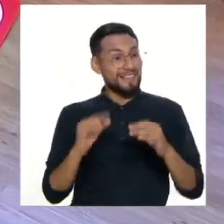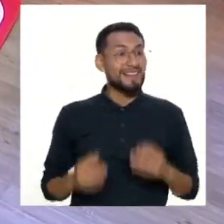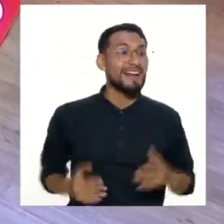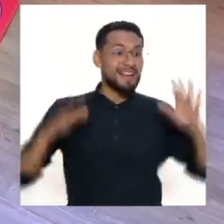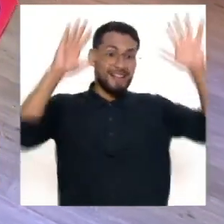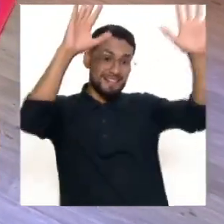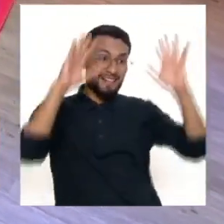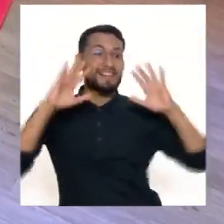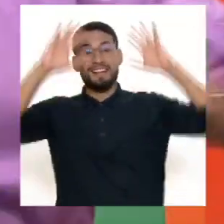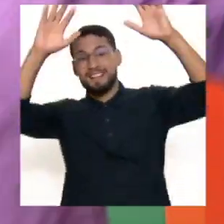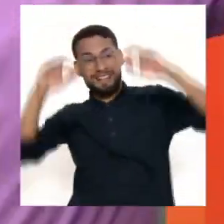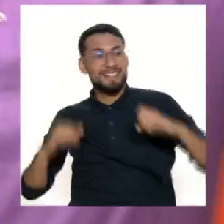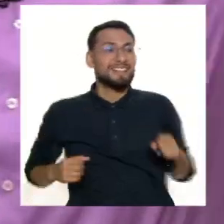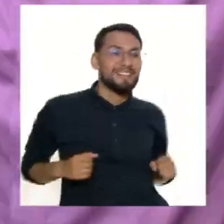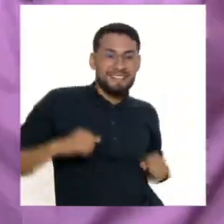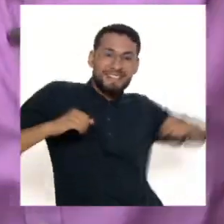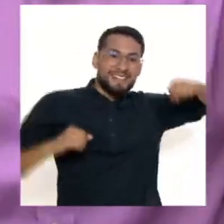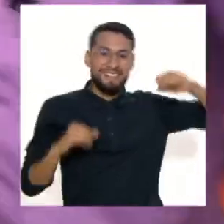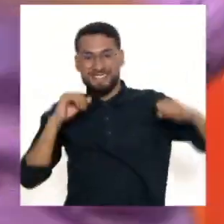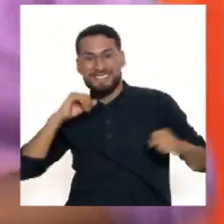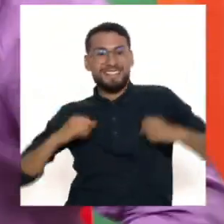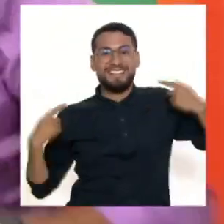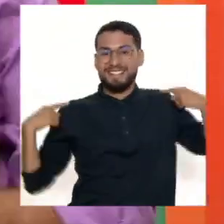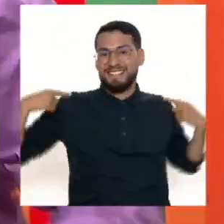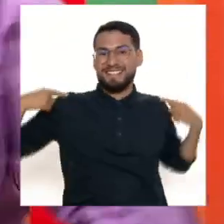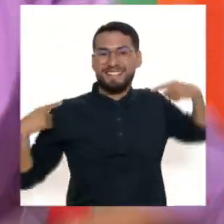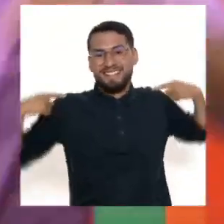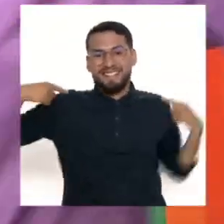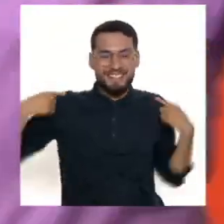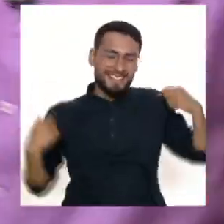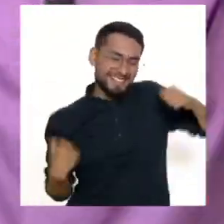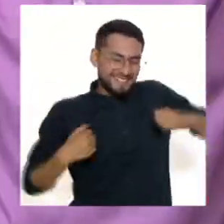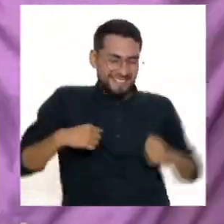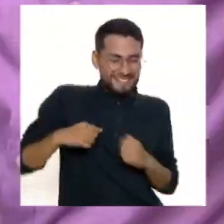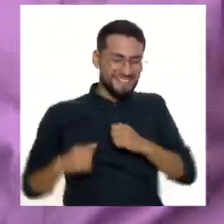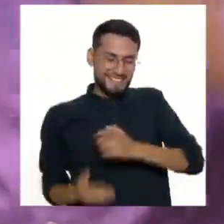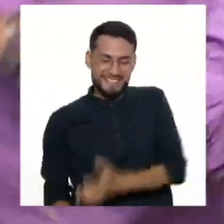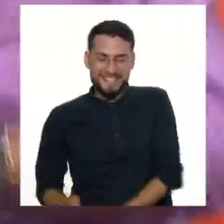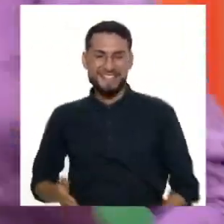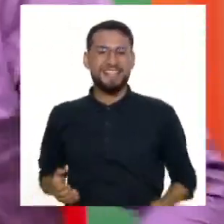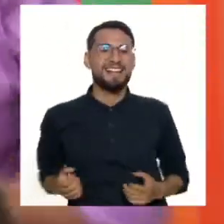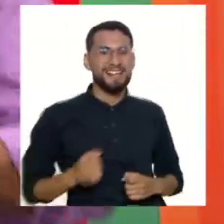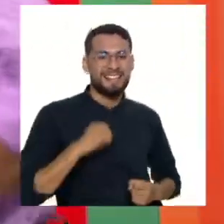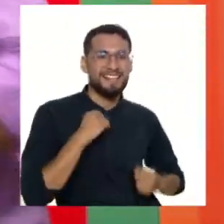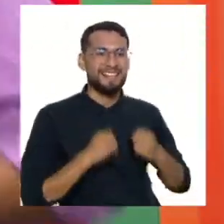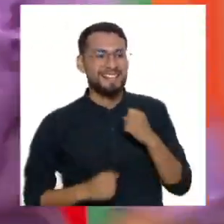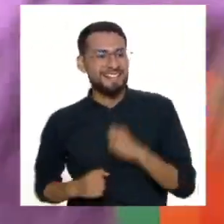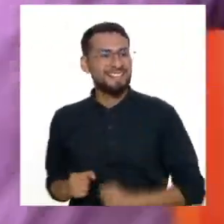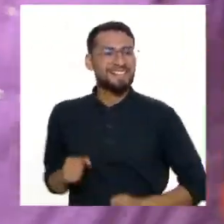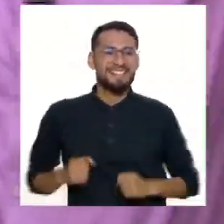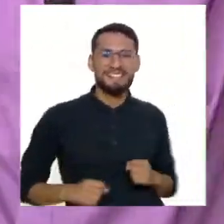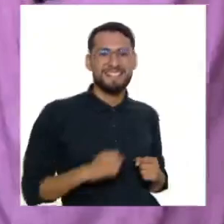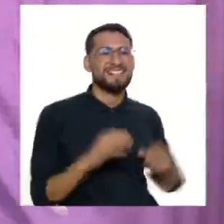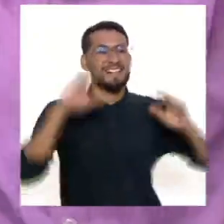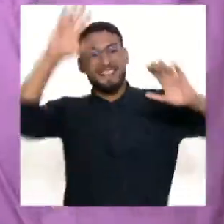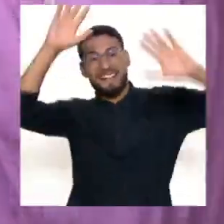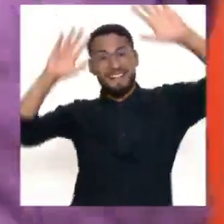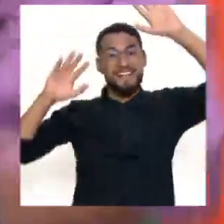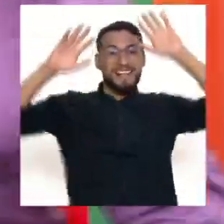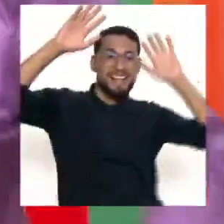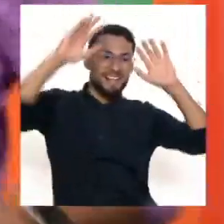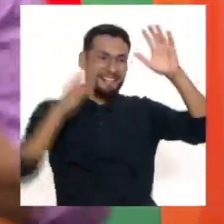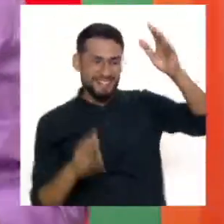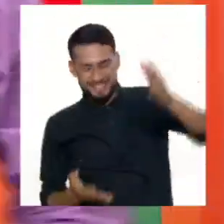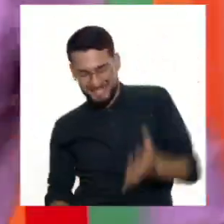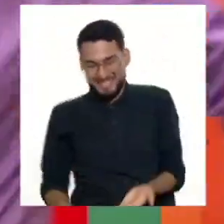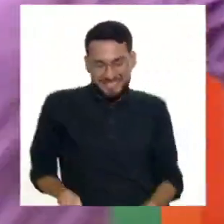hombritos. Y sacude ahí. Y suelta el cuerpo, ahora que ya está, ahí predispuesto, arriba. Ajá. Y